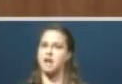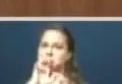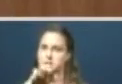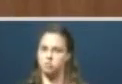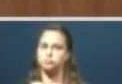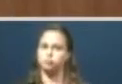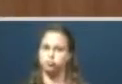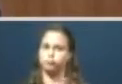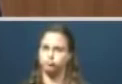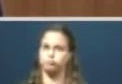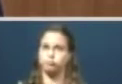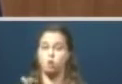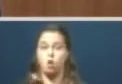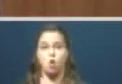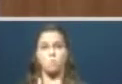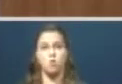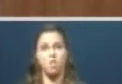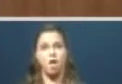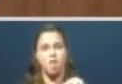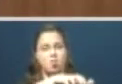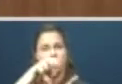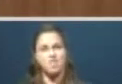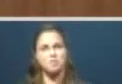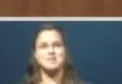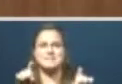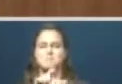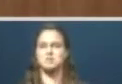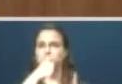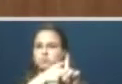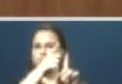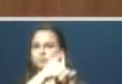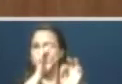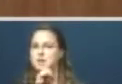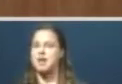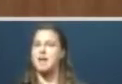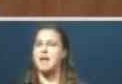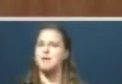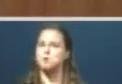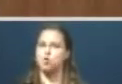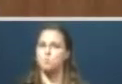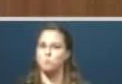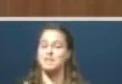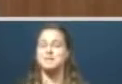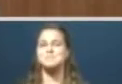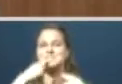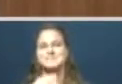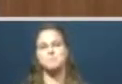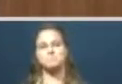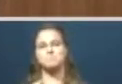la comunidad cuenta con centros y empresas de referencia tanto en el campo de la movilidad como de la ciberseguridad